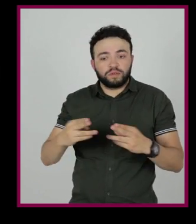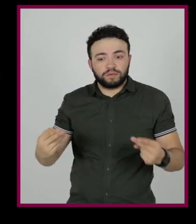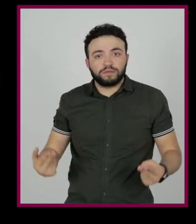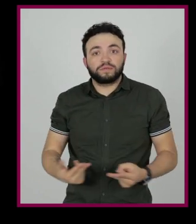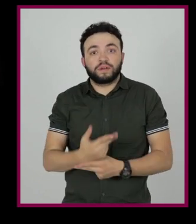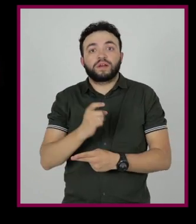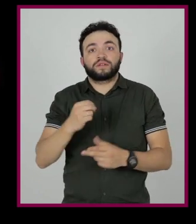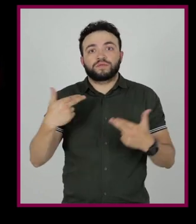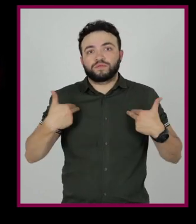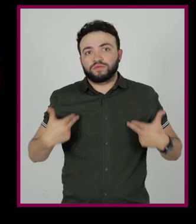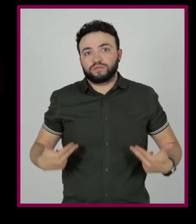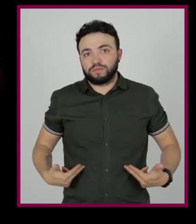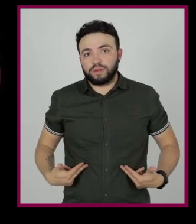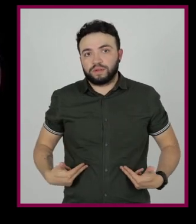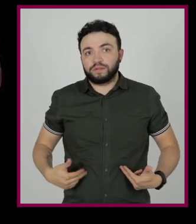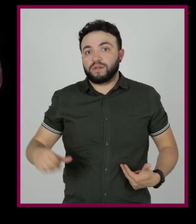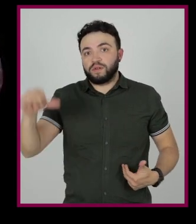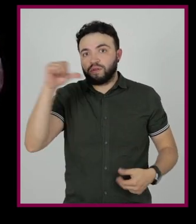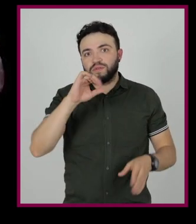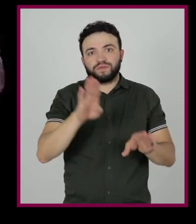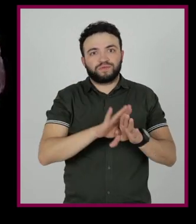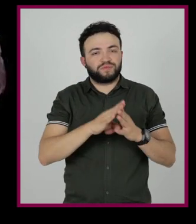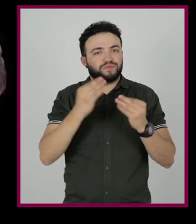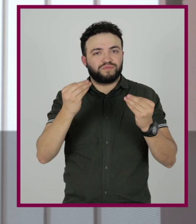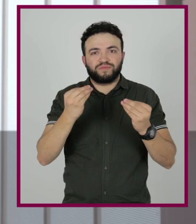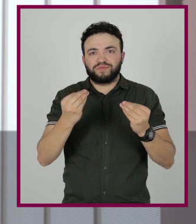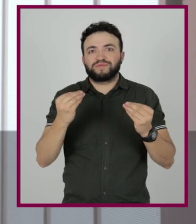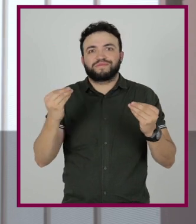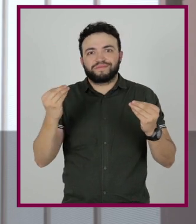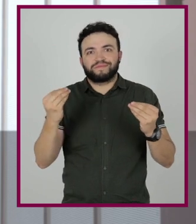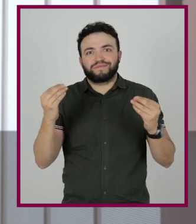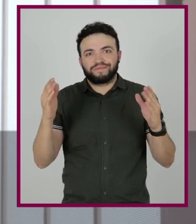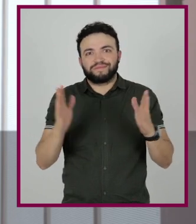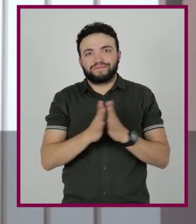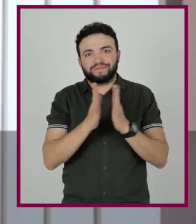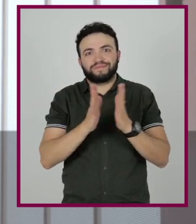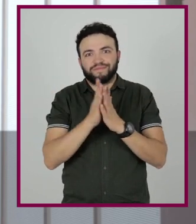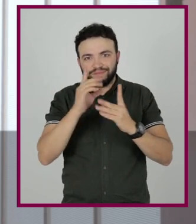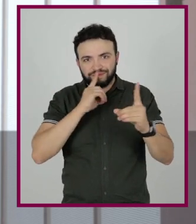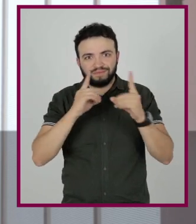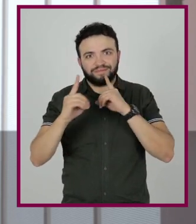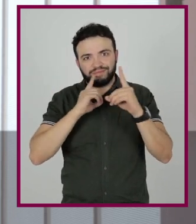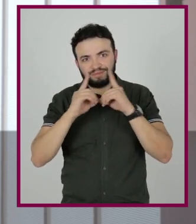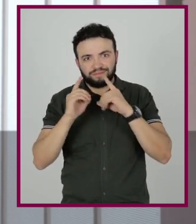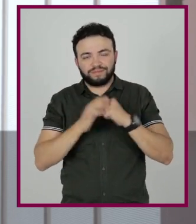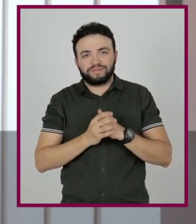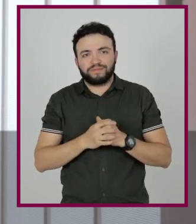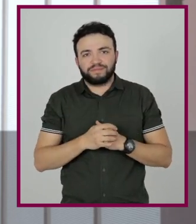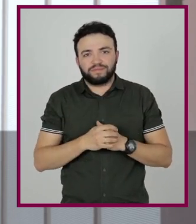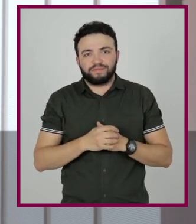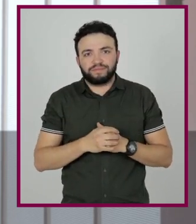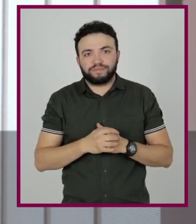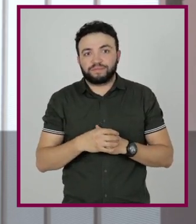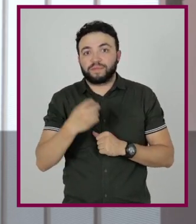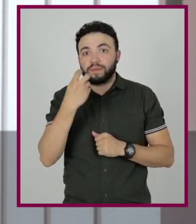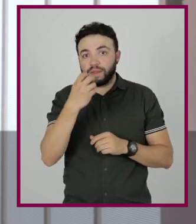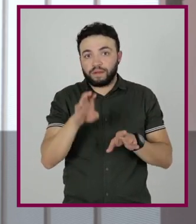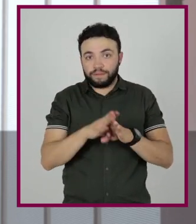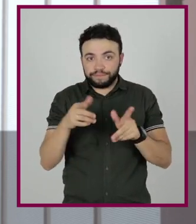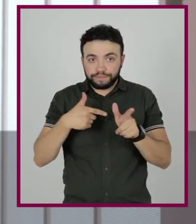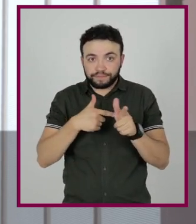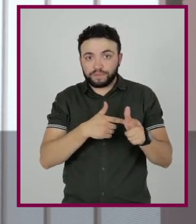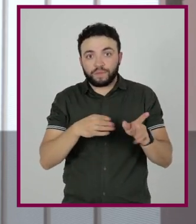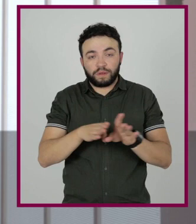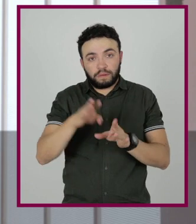especie humana, aunque hasta la fecha sigue siendo un tema de debate. Otra pregunta sería ¿qué aplicaciones concretas tiene? Siguiendo